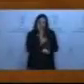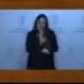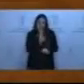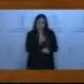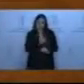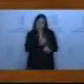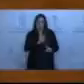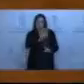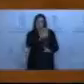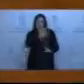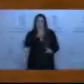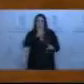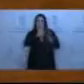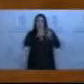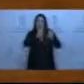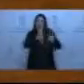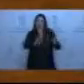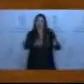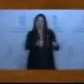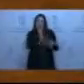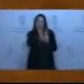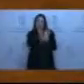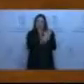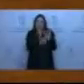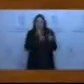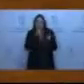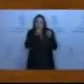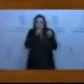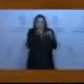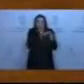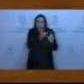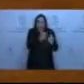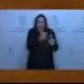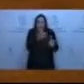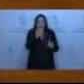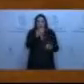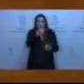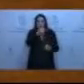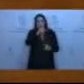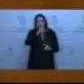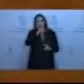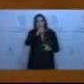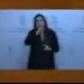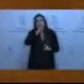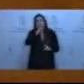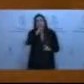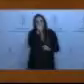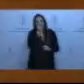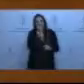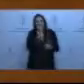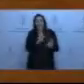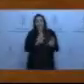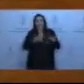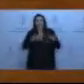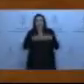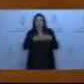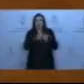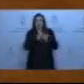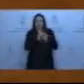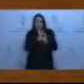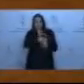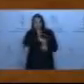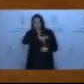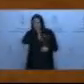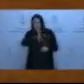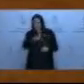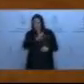rindieron cuentas directamente, entre ellas FISPASA, la Fundación IRMA, el Consorcio de Transporte, entre otras. Y